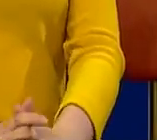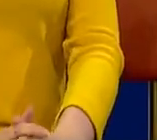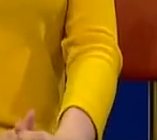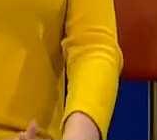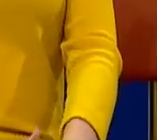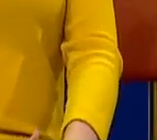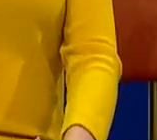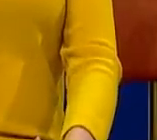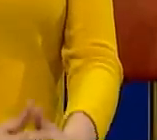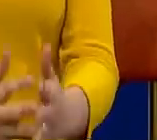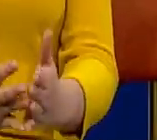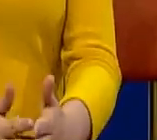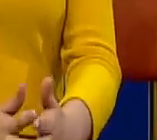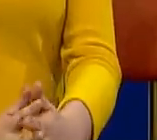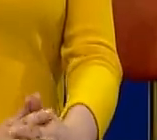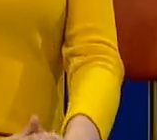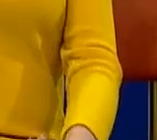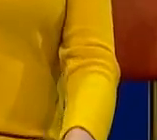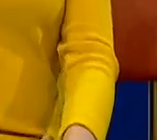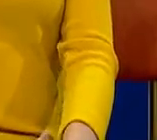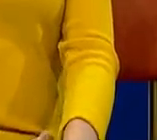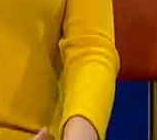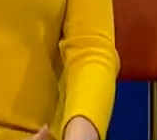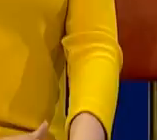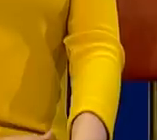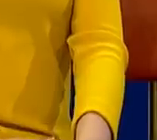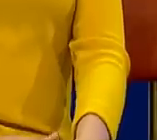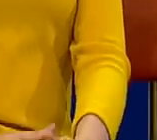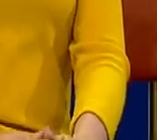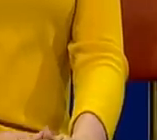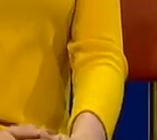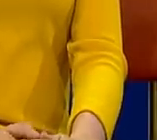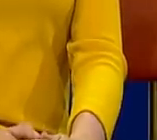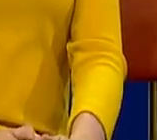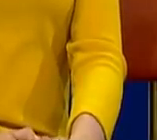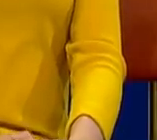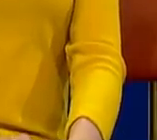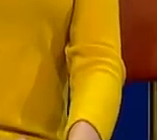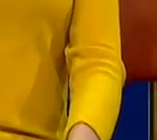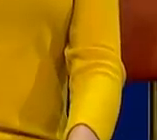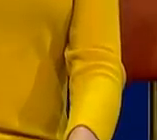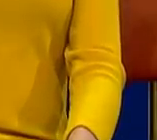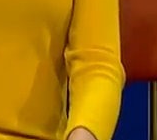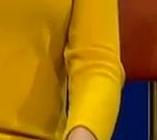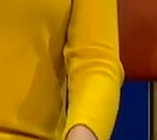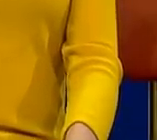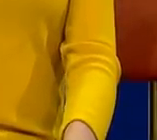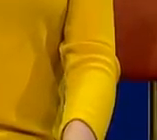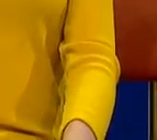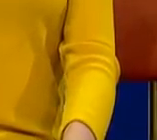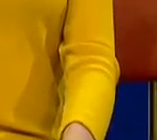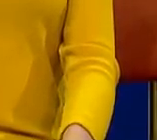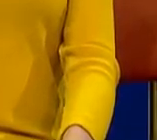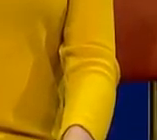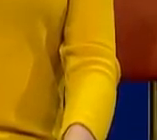en los exteriores de las instalaciones de Teleamazonas Guayaquil se registró. Bueno, según la policía, se trató de una detonación